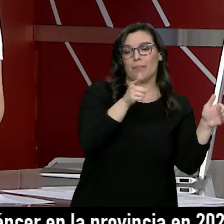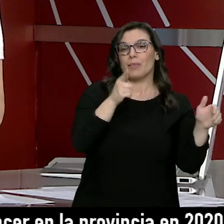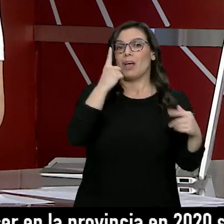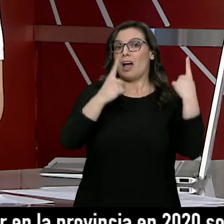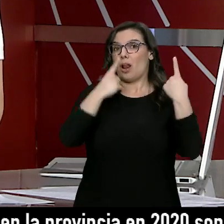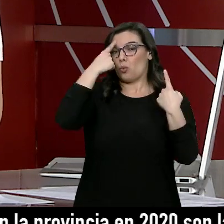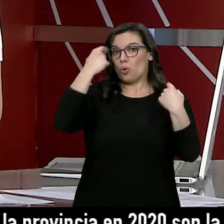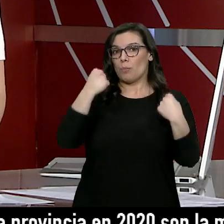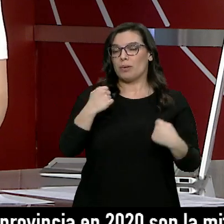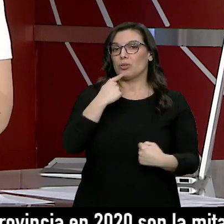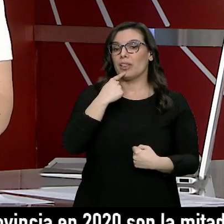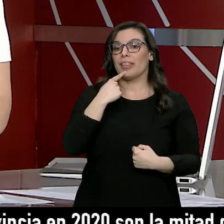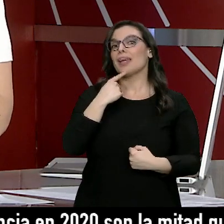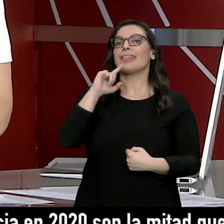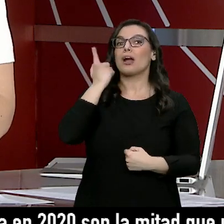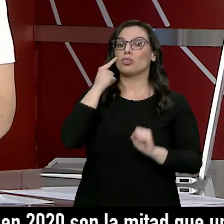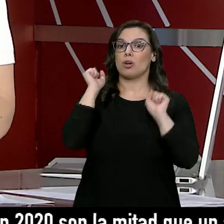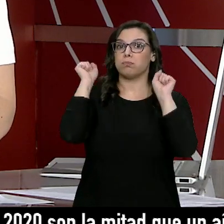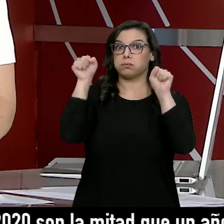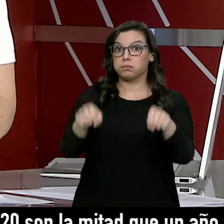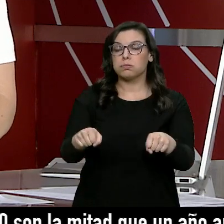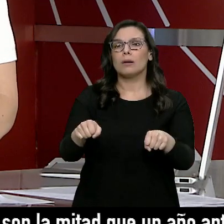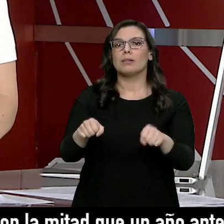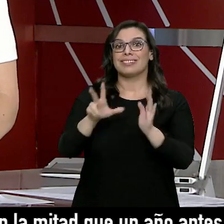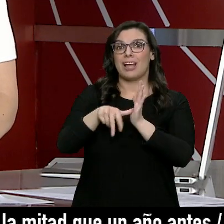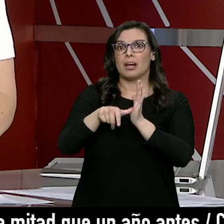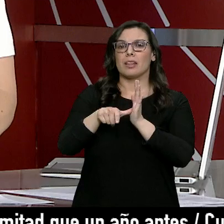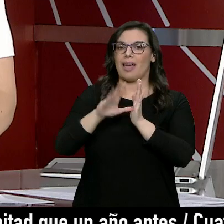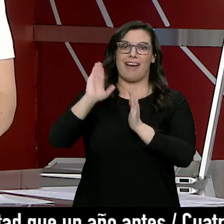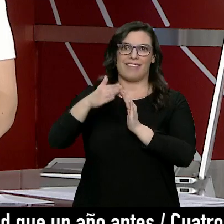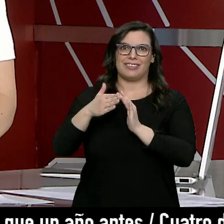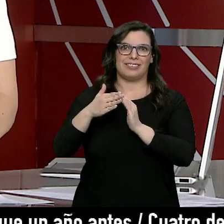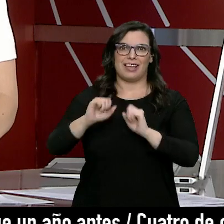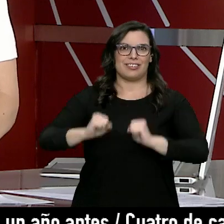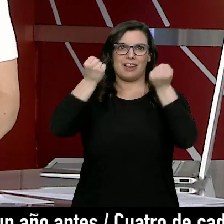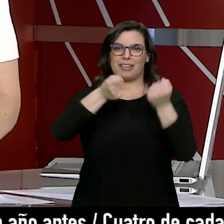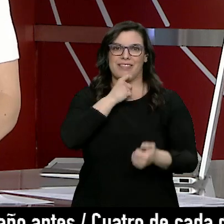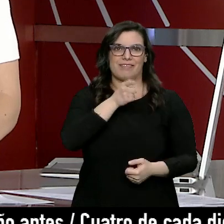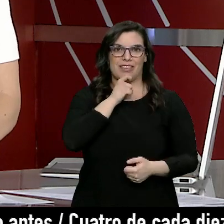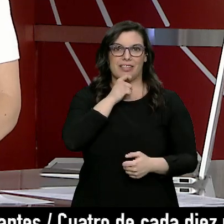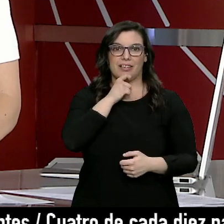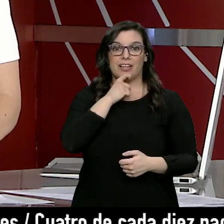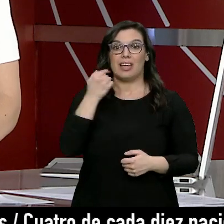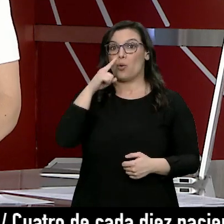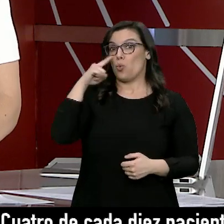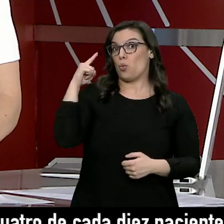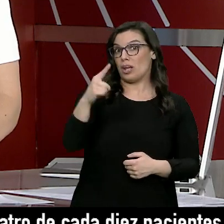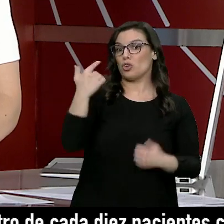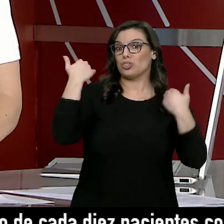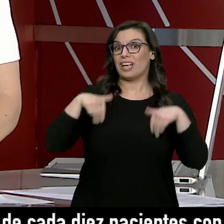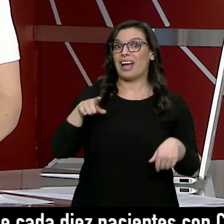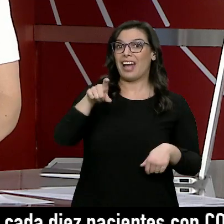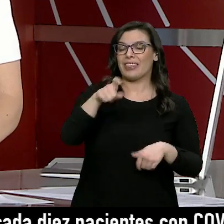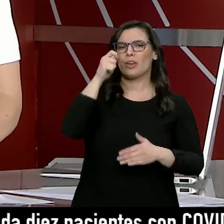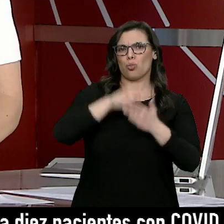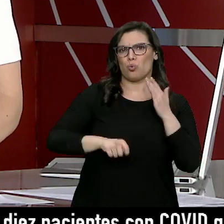el retraso en el diagnóstico está afectando directamente a la supervivencia. Luchar contra el cáncer desde hace un año es todavía más duro y